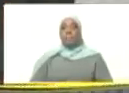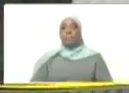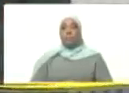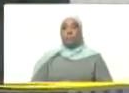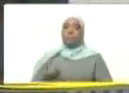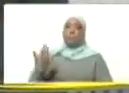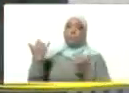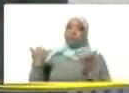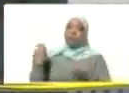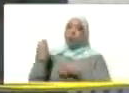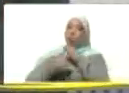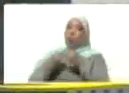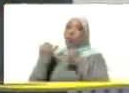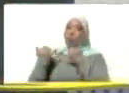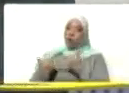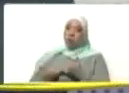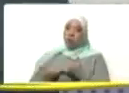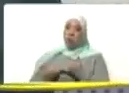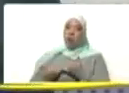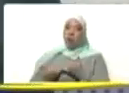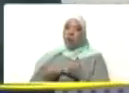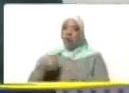Si no lo hacemos así,